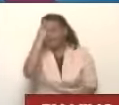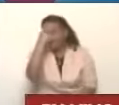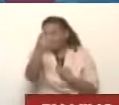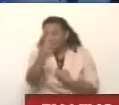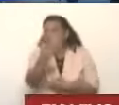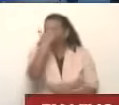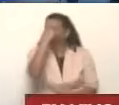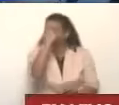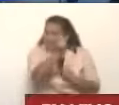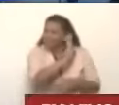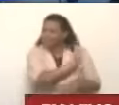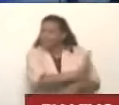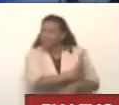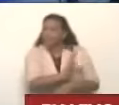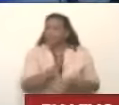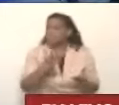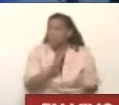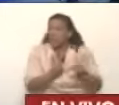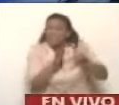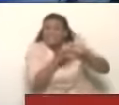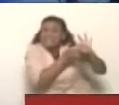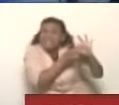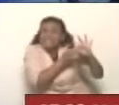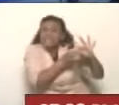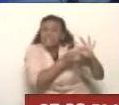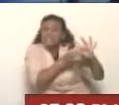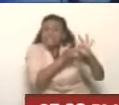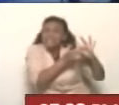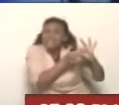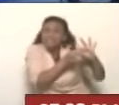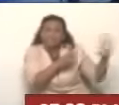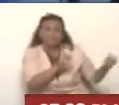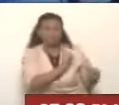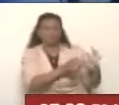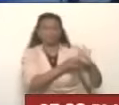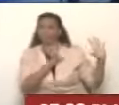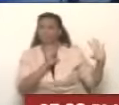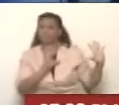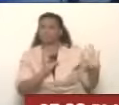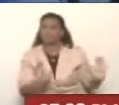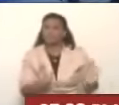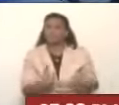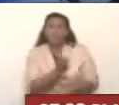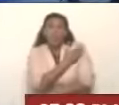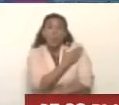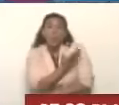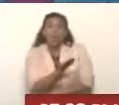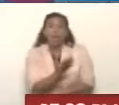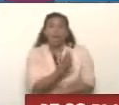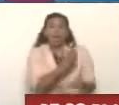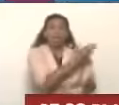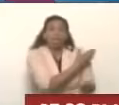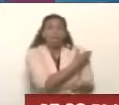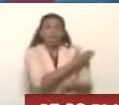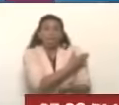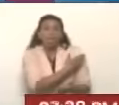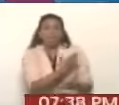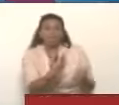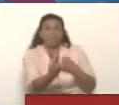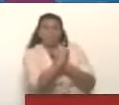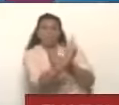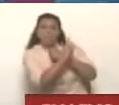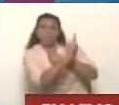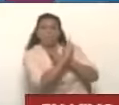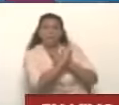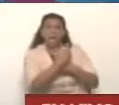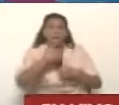nos preparamos para no depender de nadie. Amenazaban a los empresarios, por ejemplo. Los llamaban uno por uno. Los amenazaban a